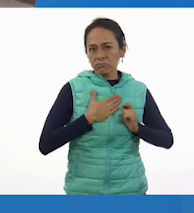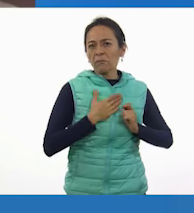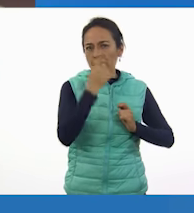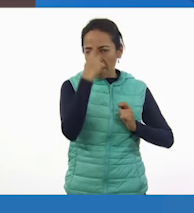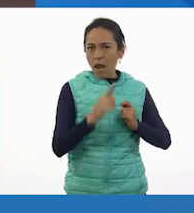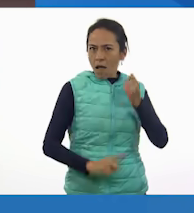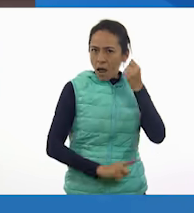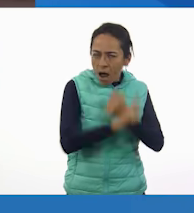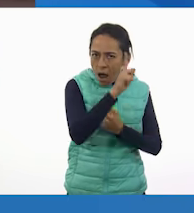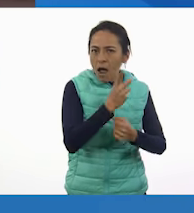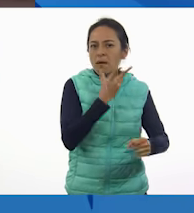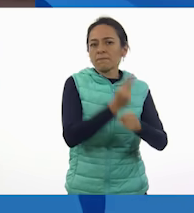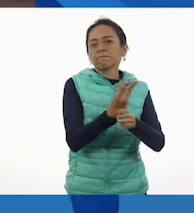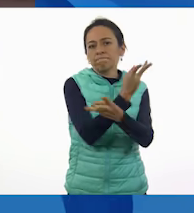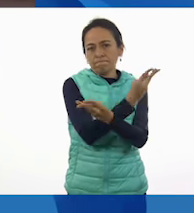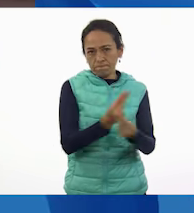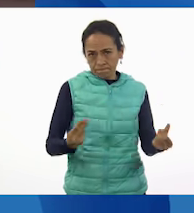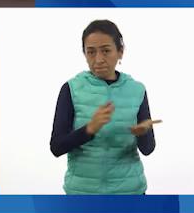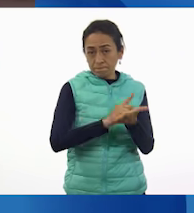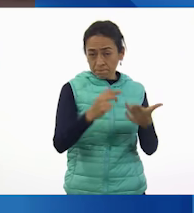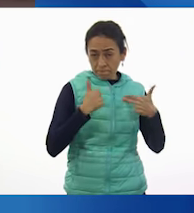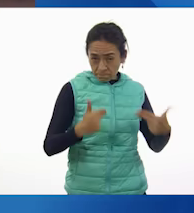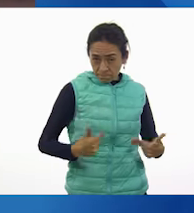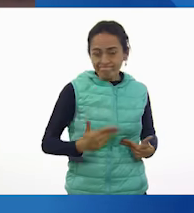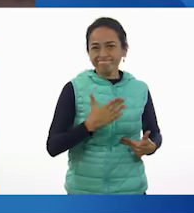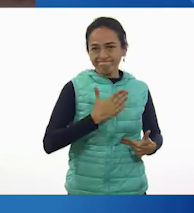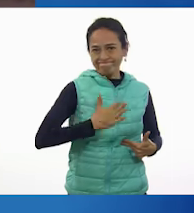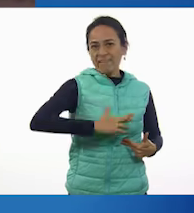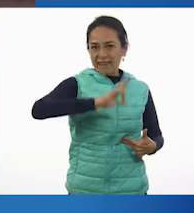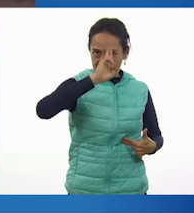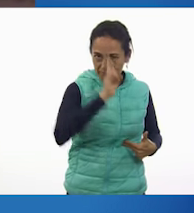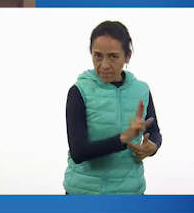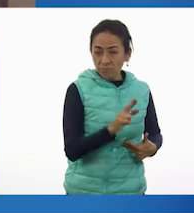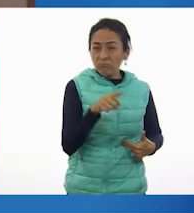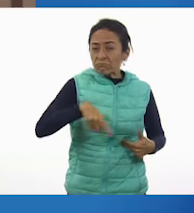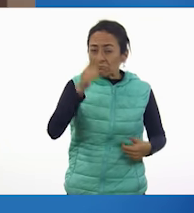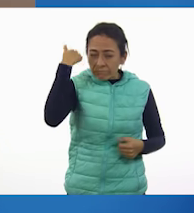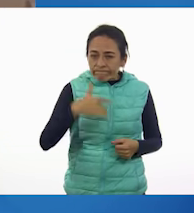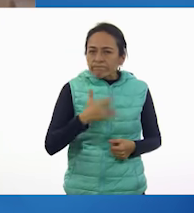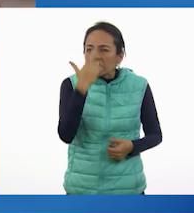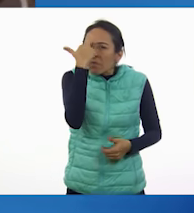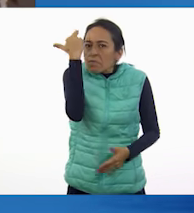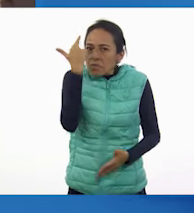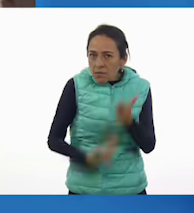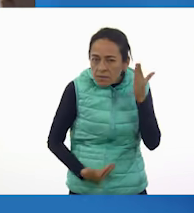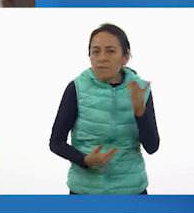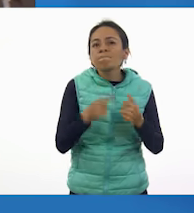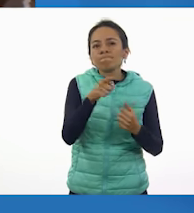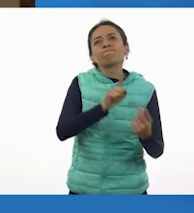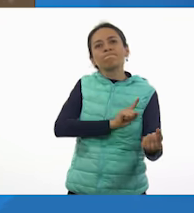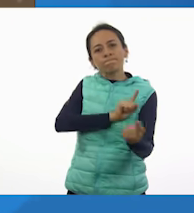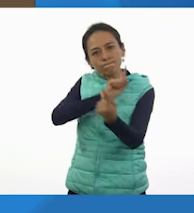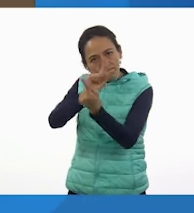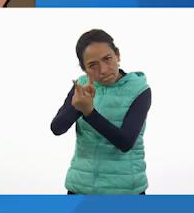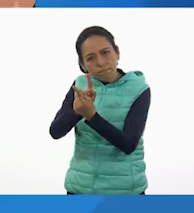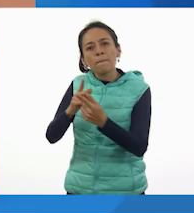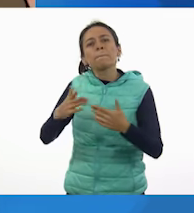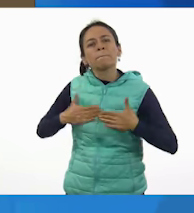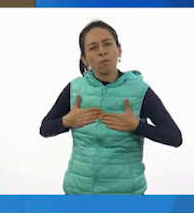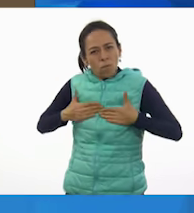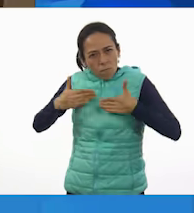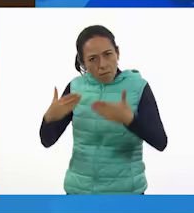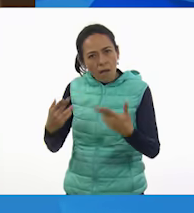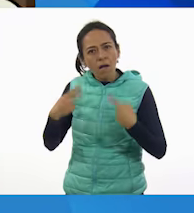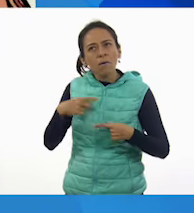respeto de tus derechos humanos. Si sientes que estos son violados, acércate a una persona de confianza para que te